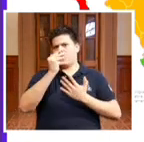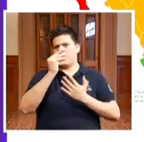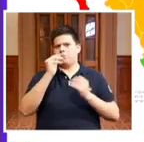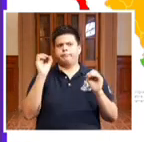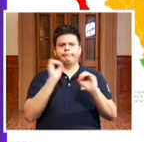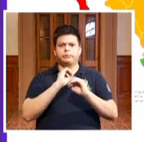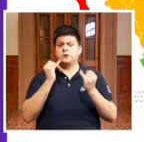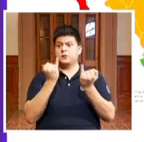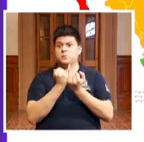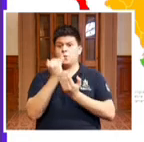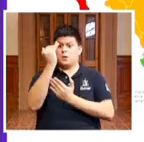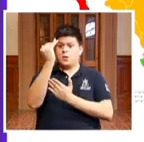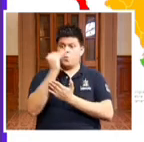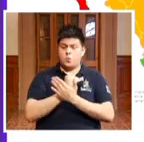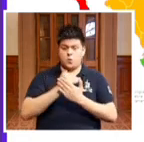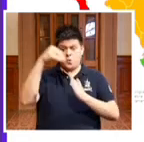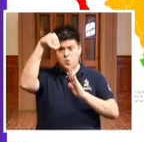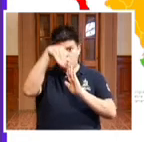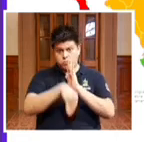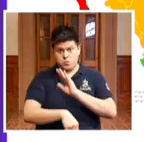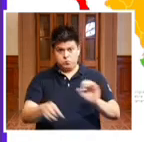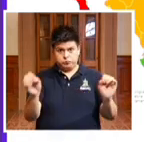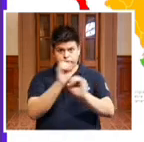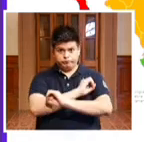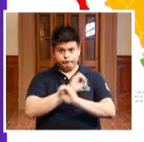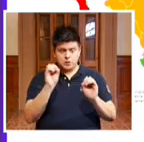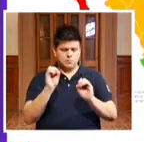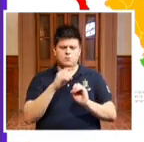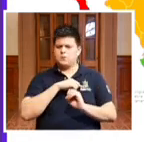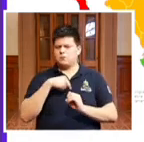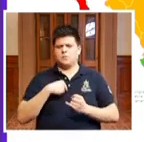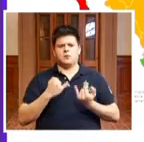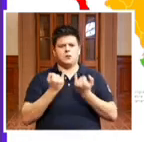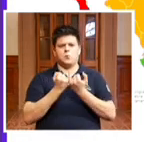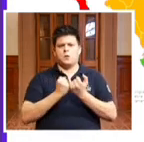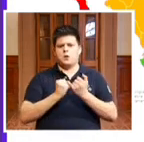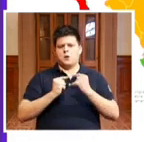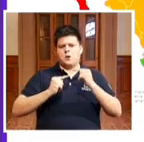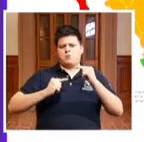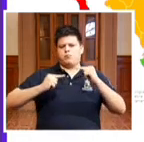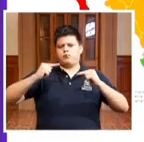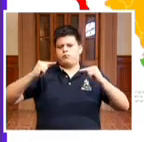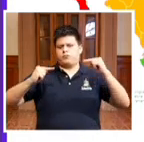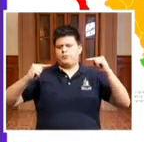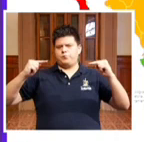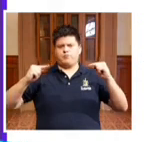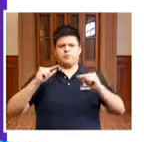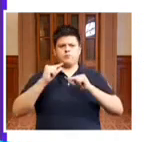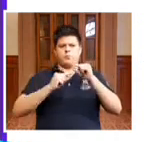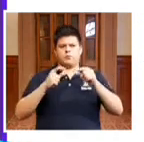descensos explosivos. Es decir, nos mantenemos más o menos constante, pero con incrementos graduales.